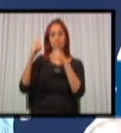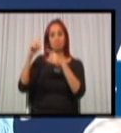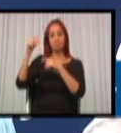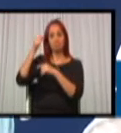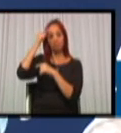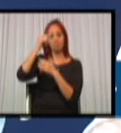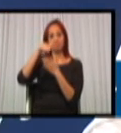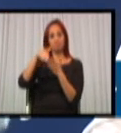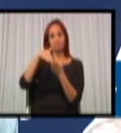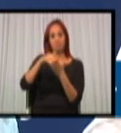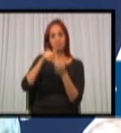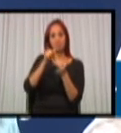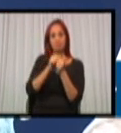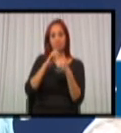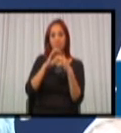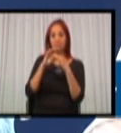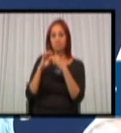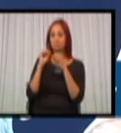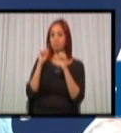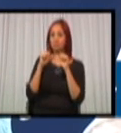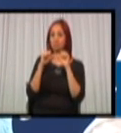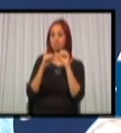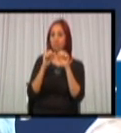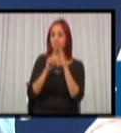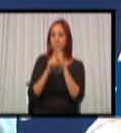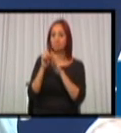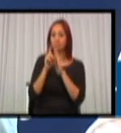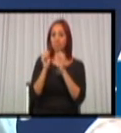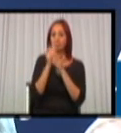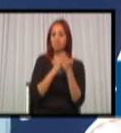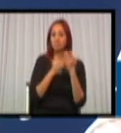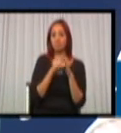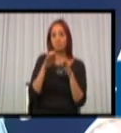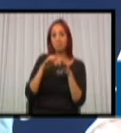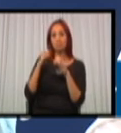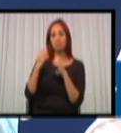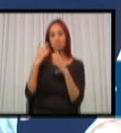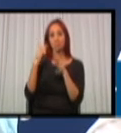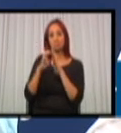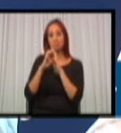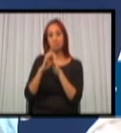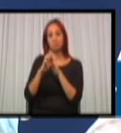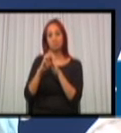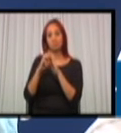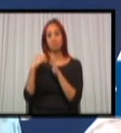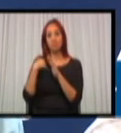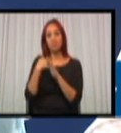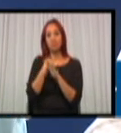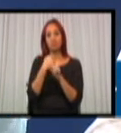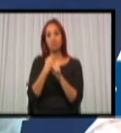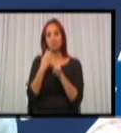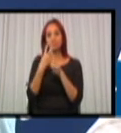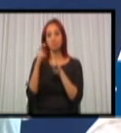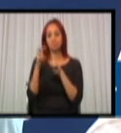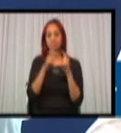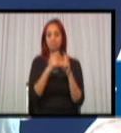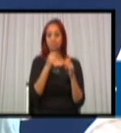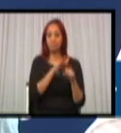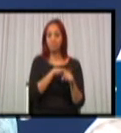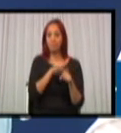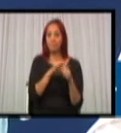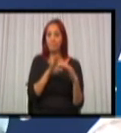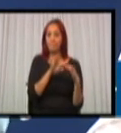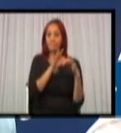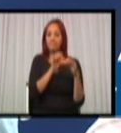central y con las alianzas que hemos venido desarrollando con algunas entidades públicas, por ejemplo, con el MOP. Con el MOP nos ha permitido hacer